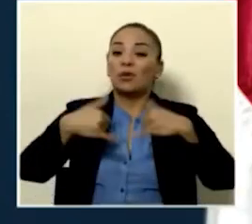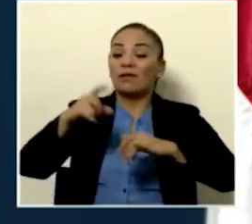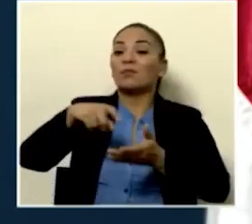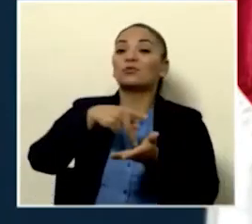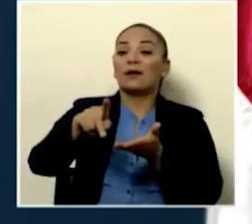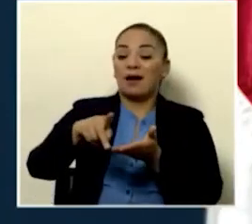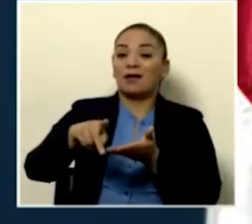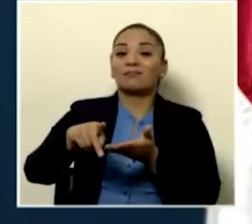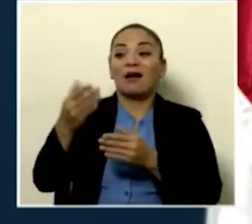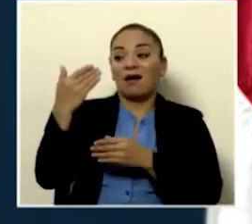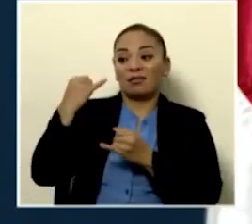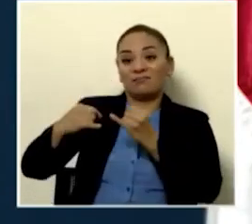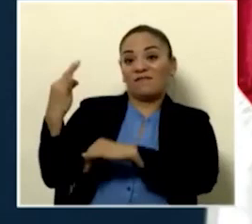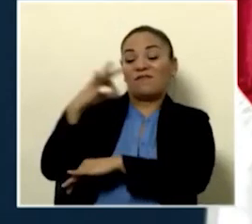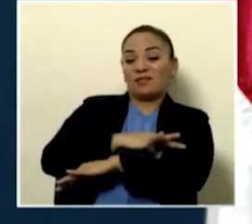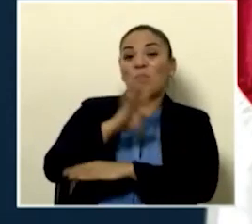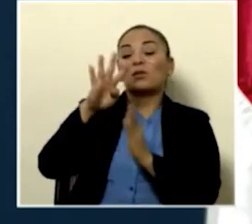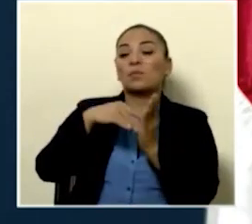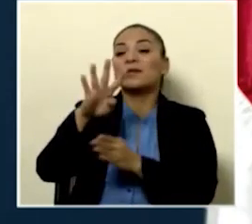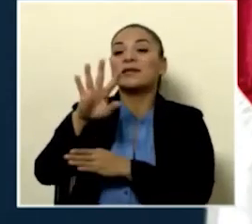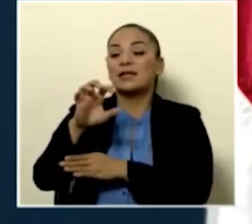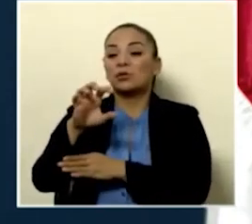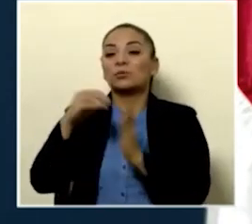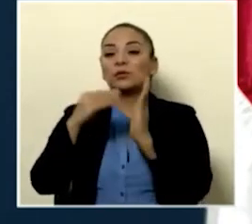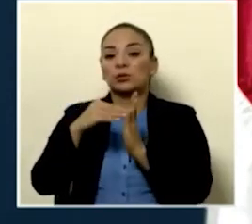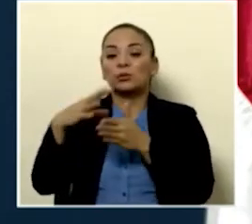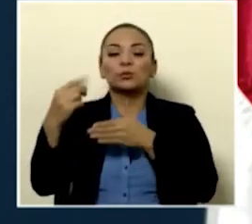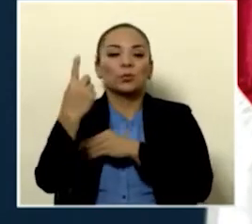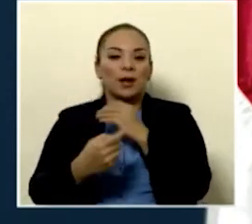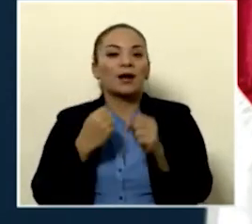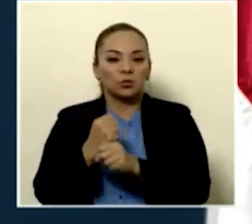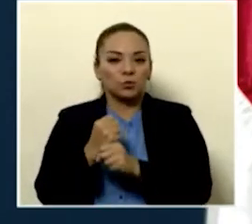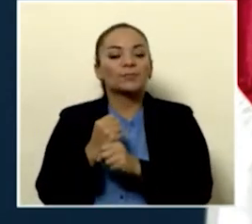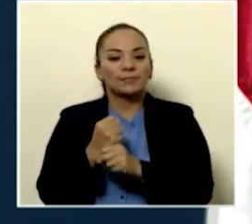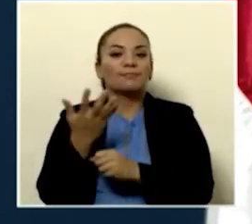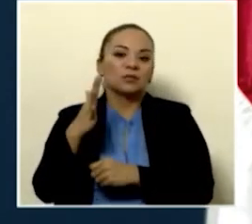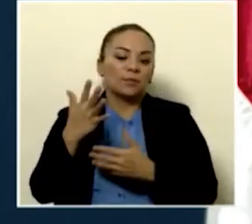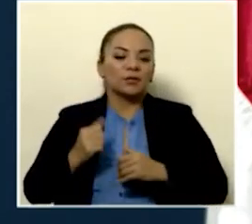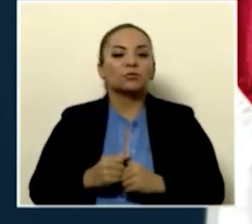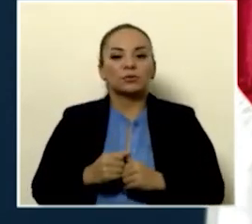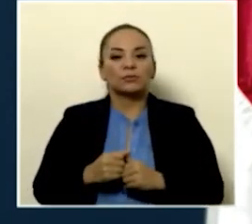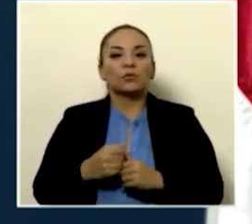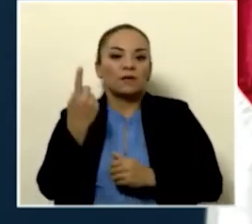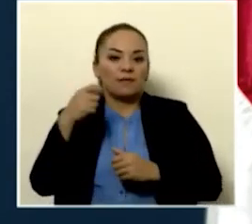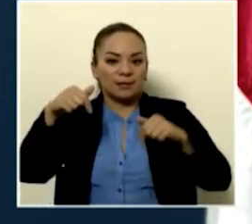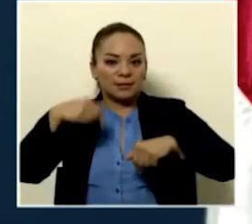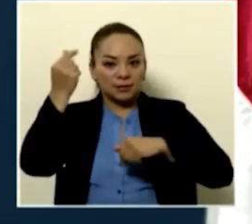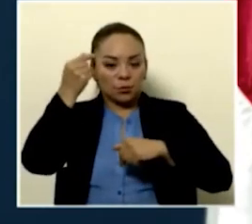vencimientos de 4.500 millones de dólares por año, más o menos en lo que queda de esta